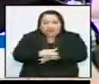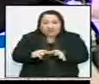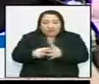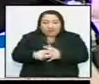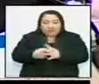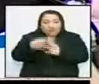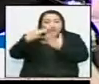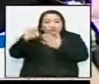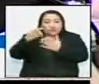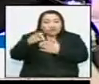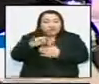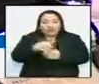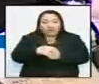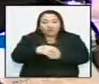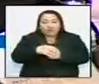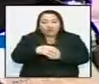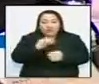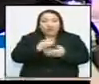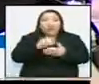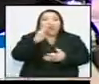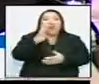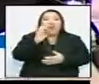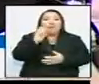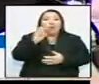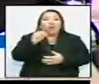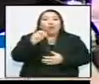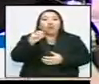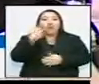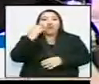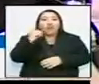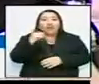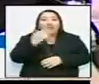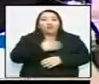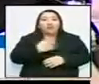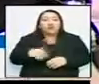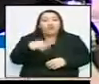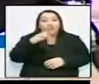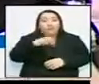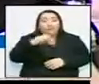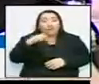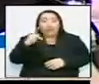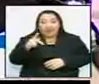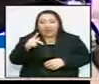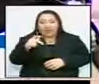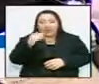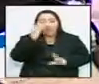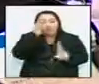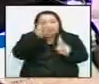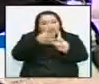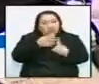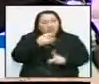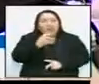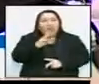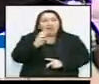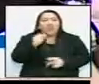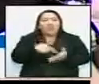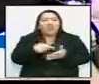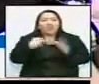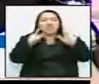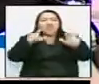iniciada la auditoría a la emisión de bonos que hizo esta gestión del presidente Pedro Pablo Kuczynski, el reperfilamiento de la deuda